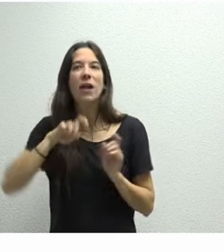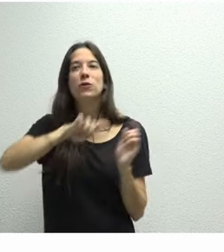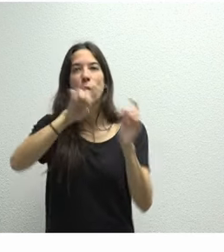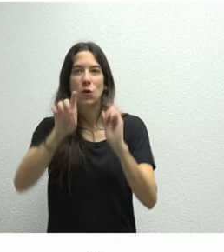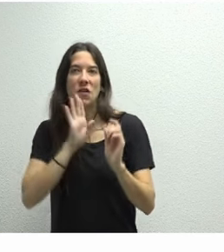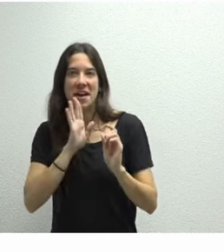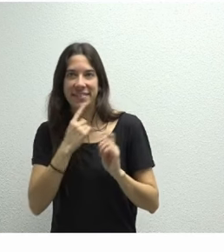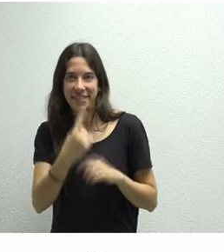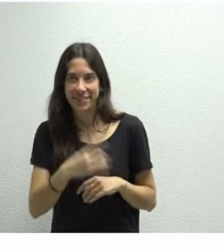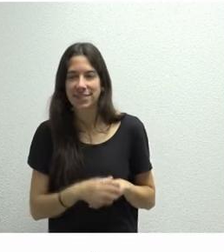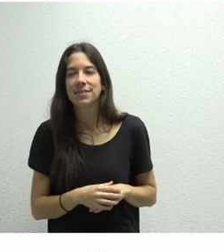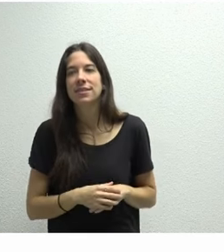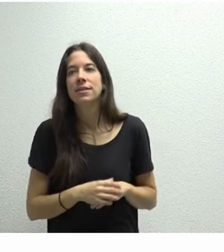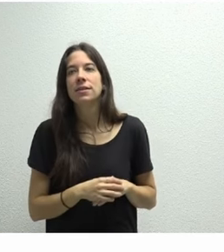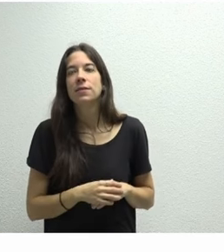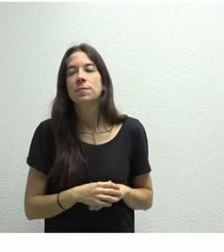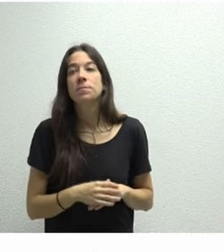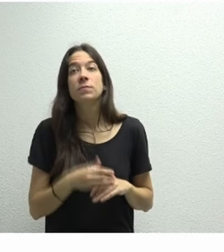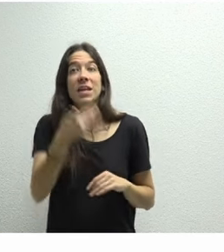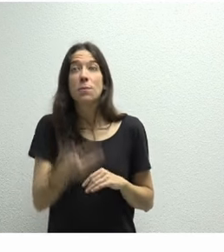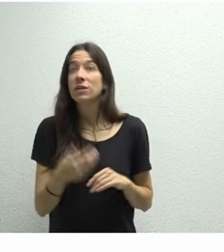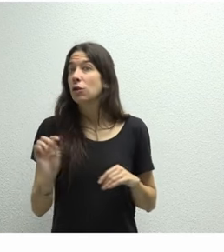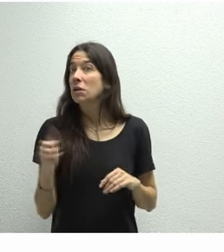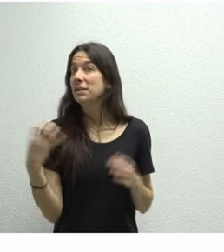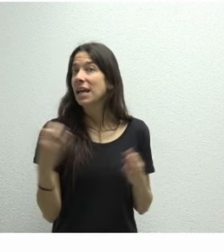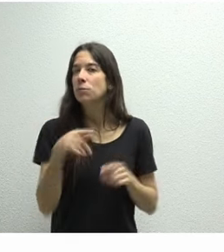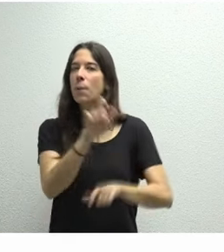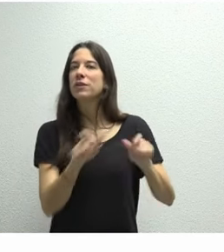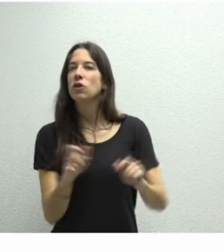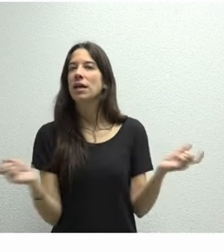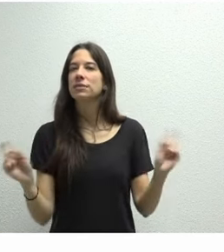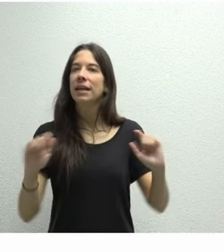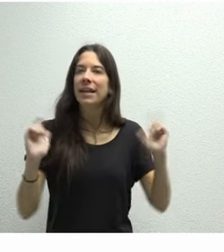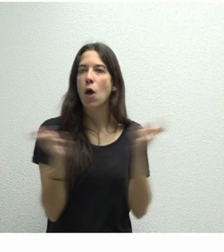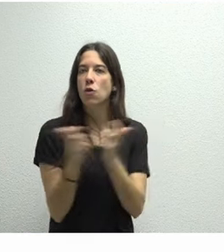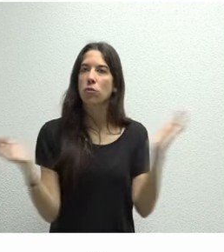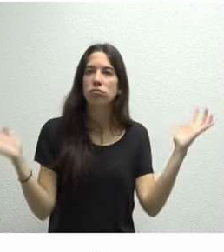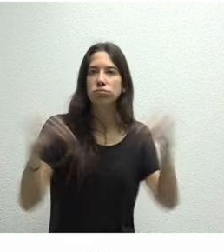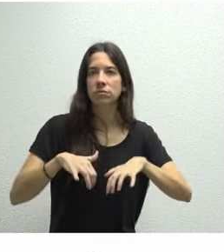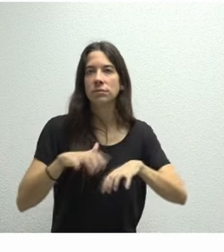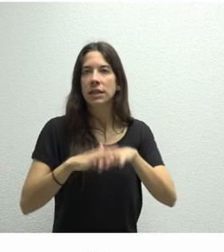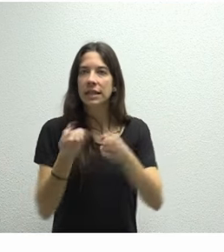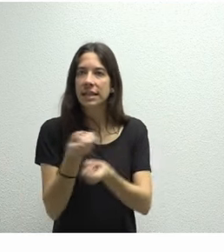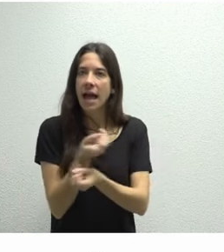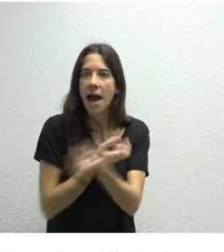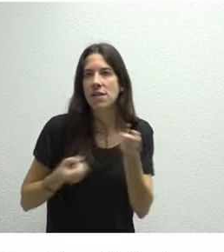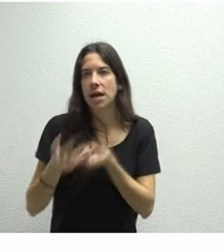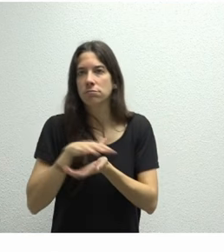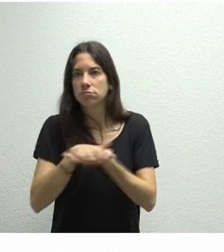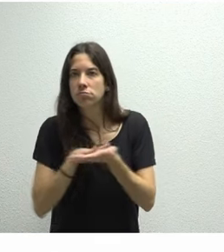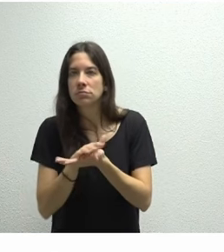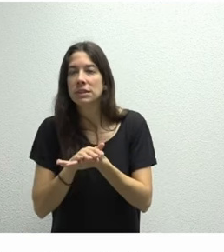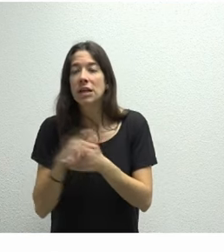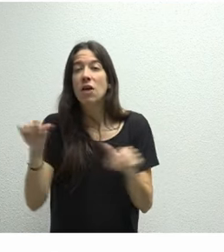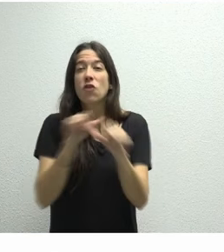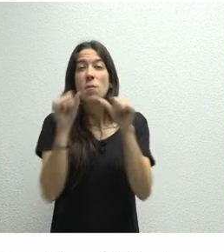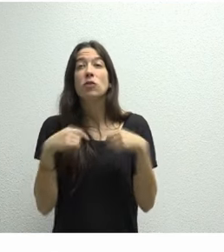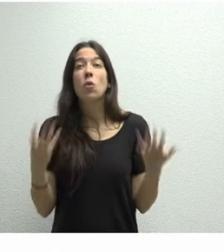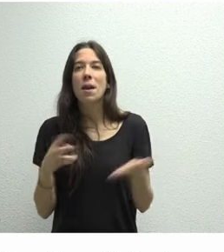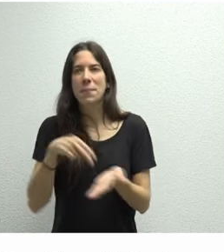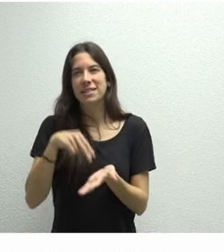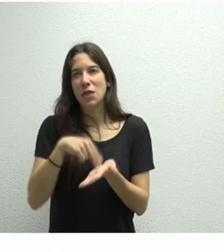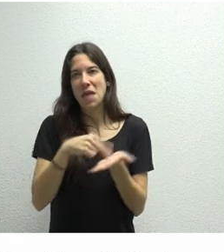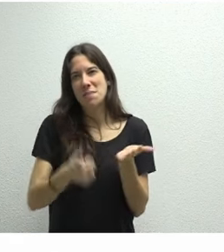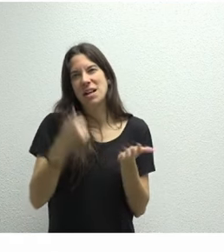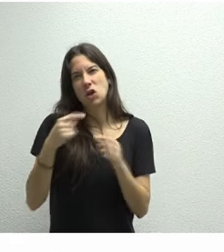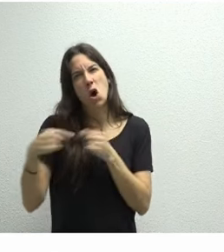pues reunirnos con la gente y hablar no y lo hemos hecho en el formato pues más presencial que online porque creo que eso vale la pena